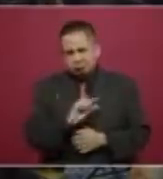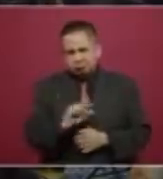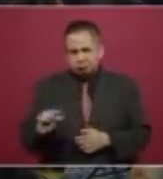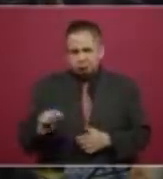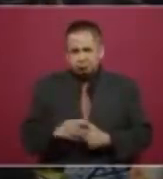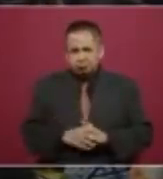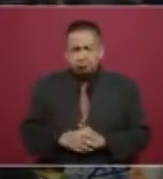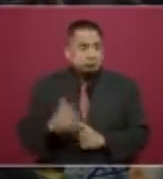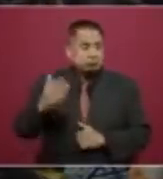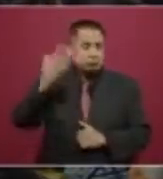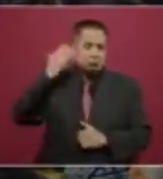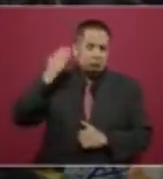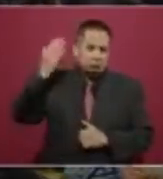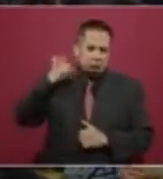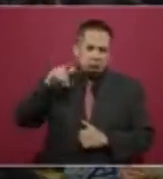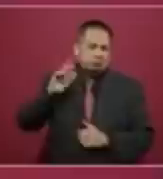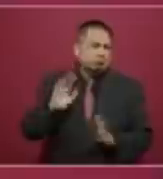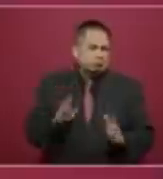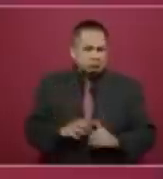Antes era